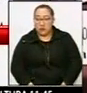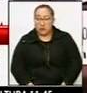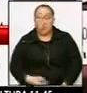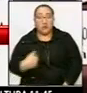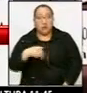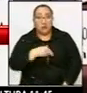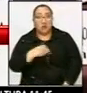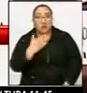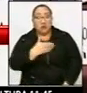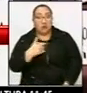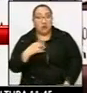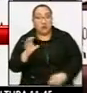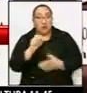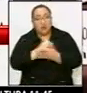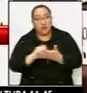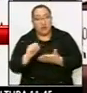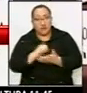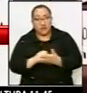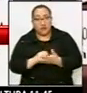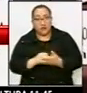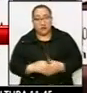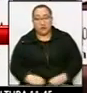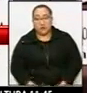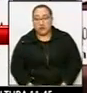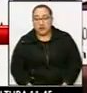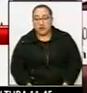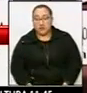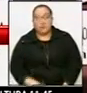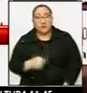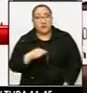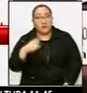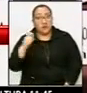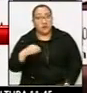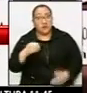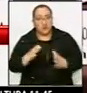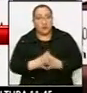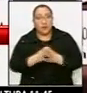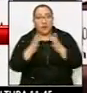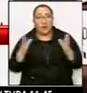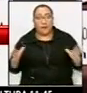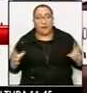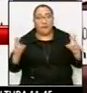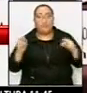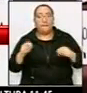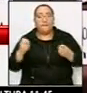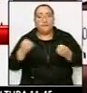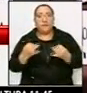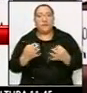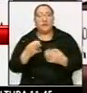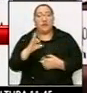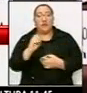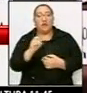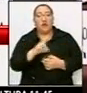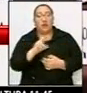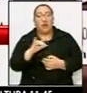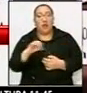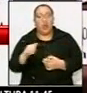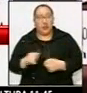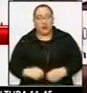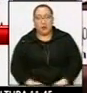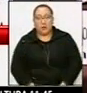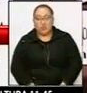hacer sus notas respectivas, se necesita ampliar el tema de siembra de forraje, los